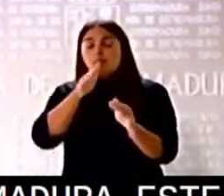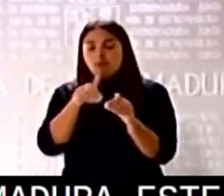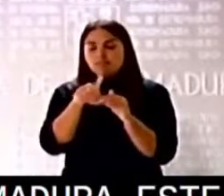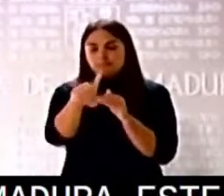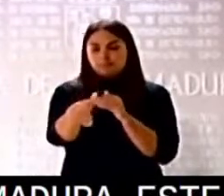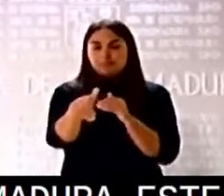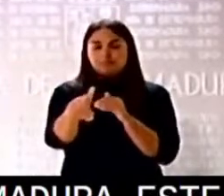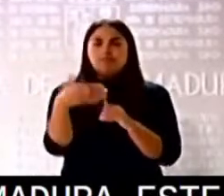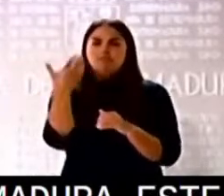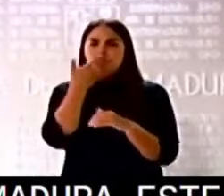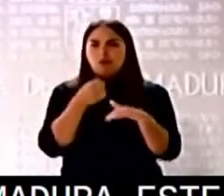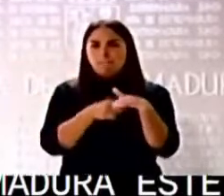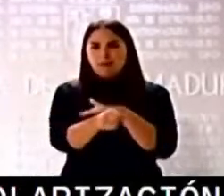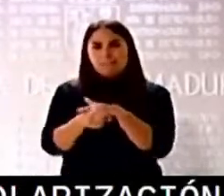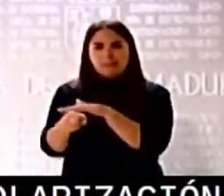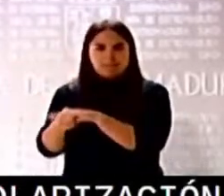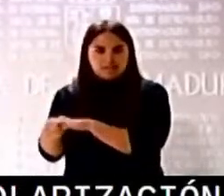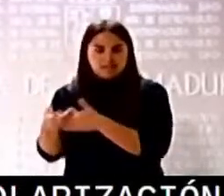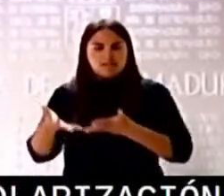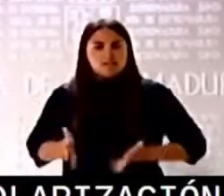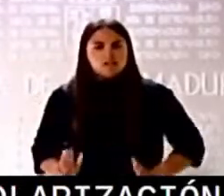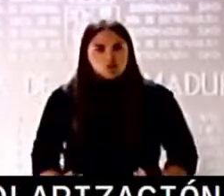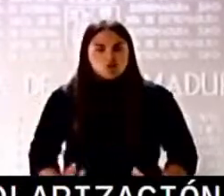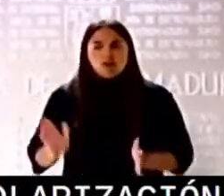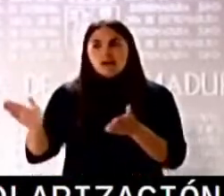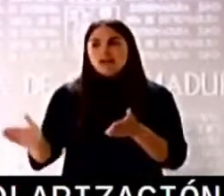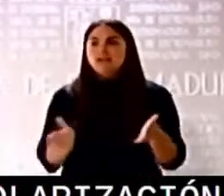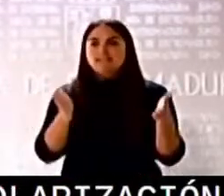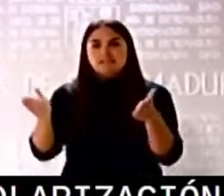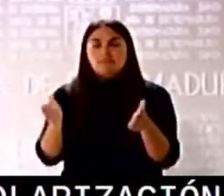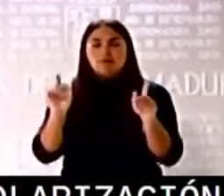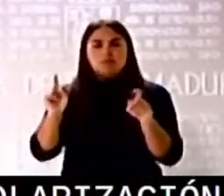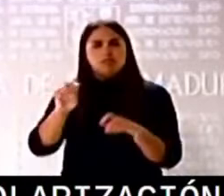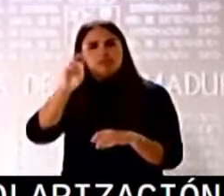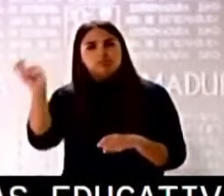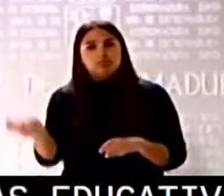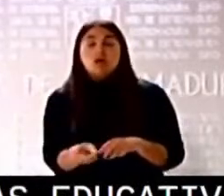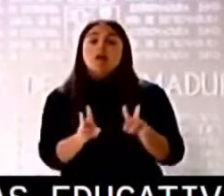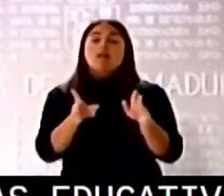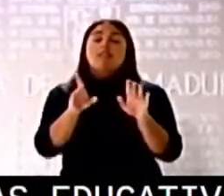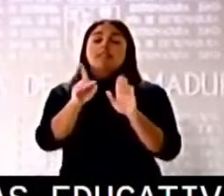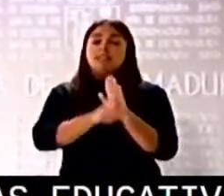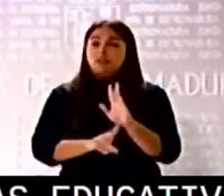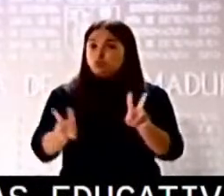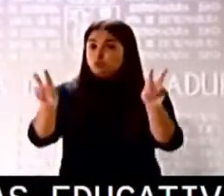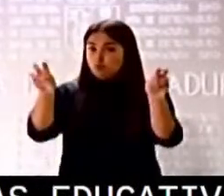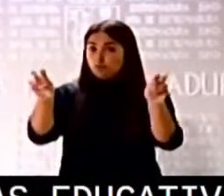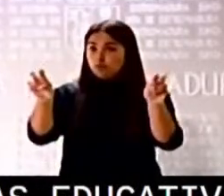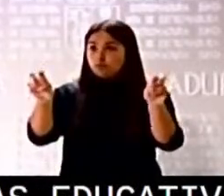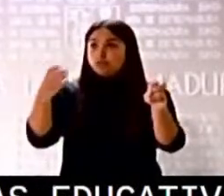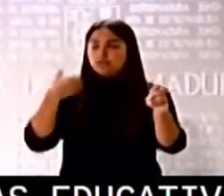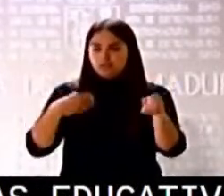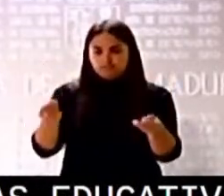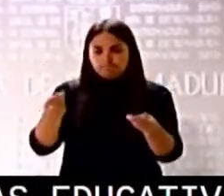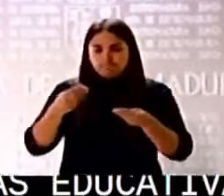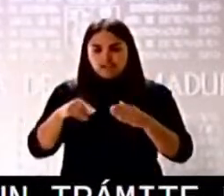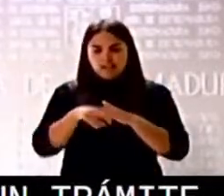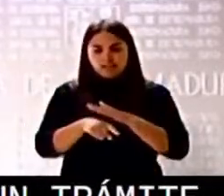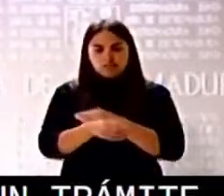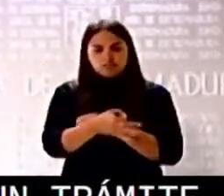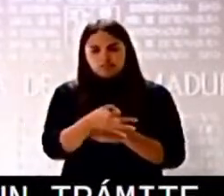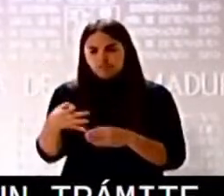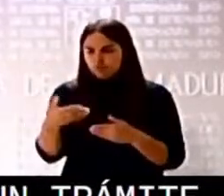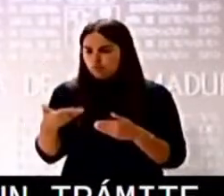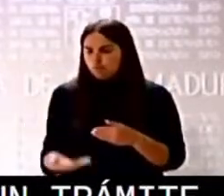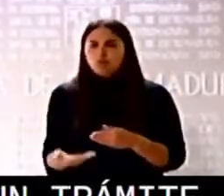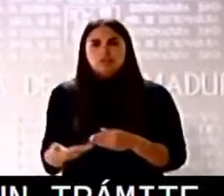la escolarización de nuestros hijos en las distintas etapas educativas. Un nuevo decreto que viene a facilitar un trámite esencial al